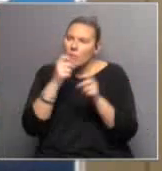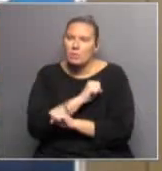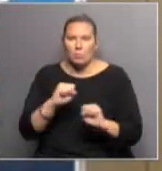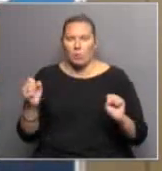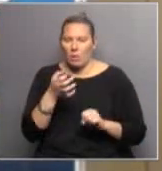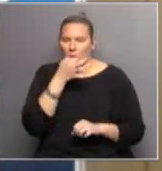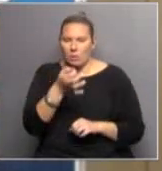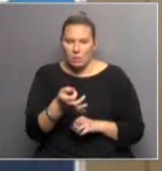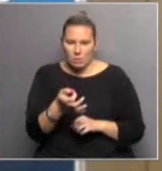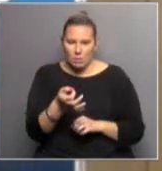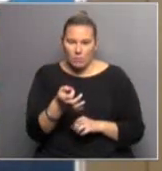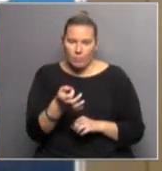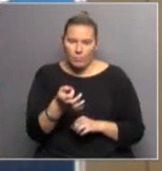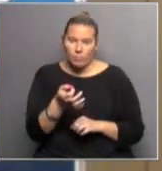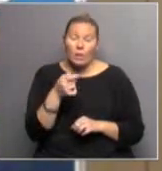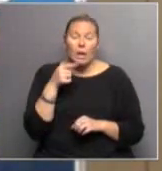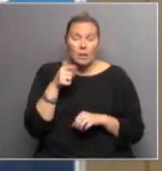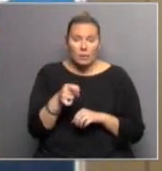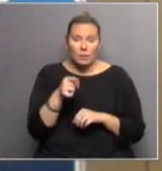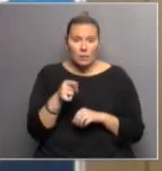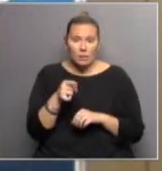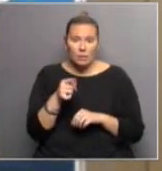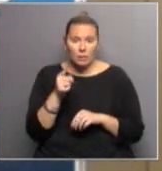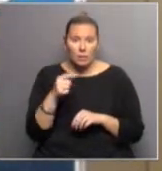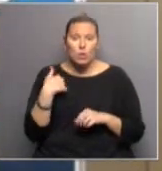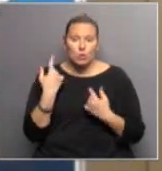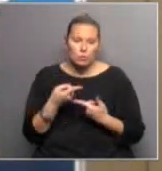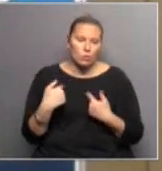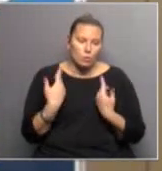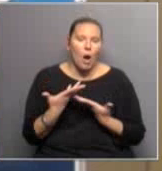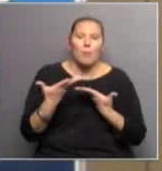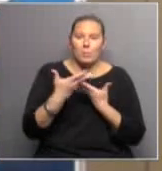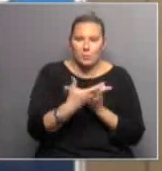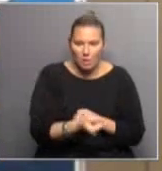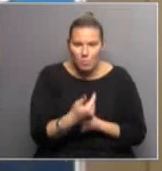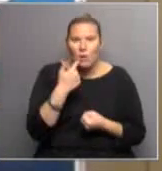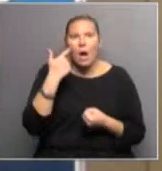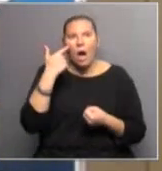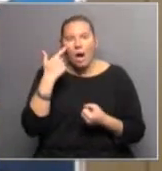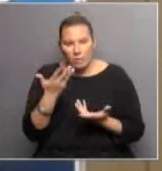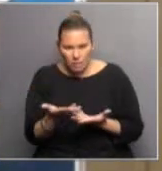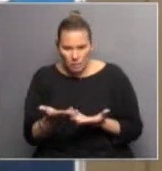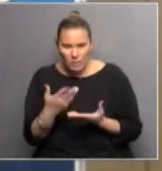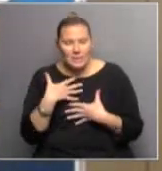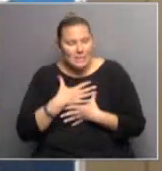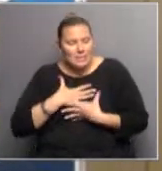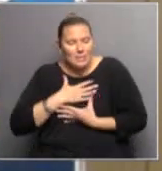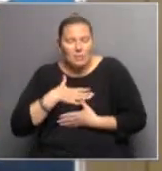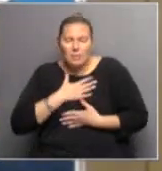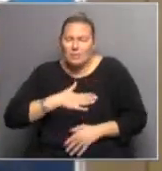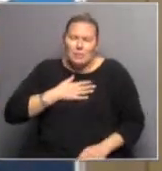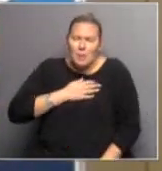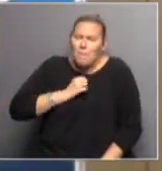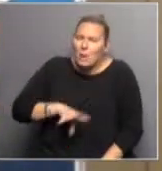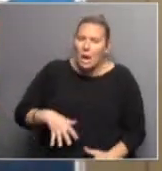esto, y es ahí que nosotros intervenimos y es ahí que nosotros podemos decir, bueno, a ver, ya que te sentís mal, te